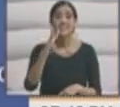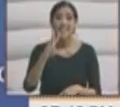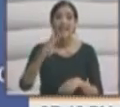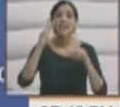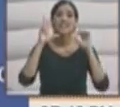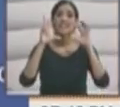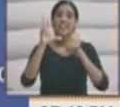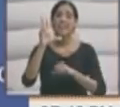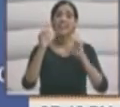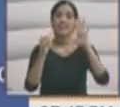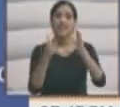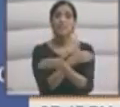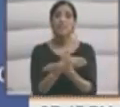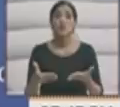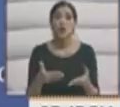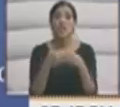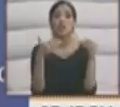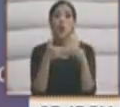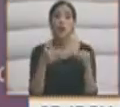336,600,000 dólares.